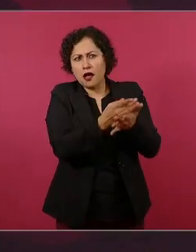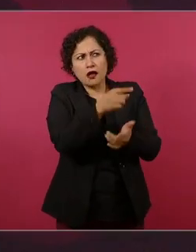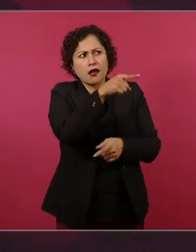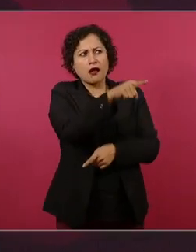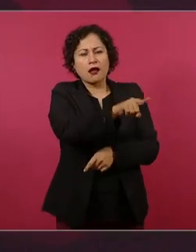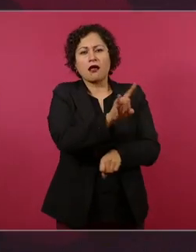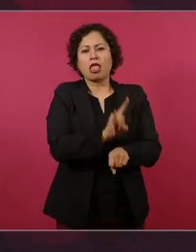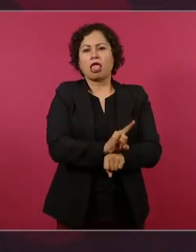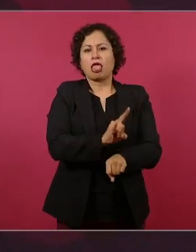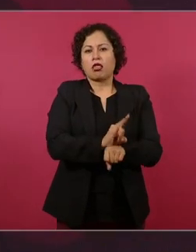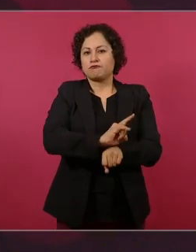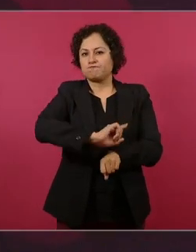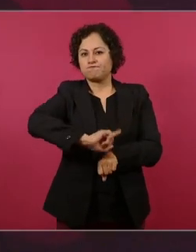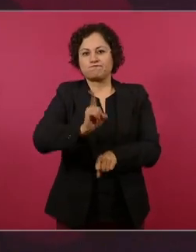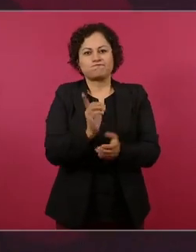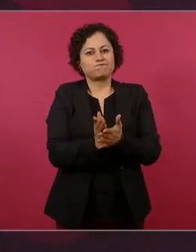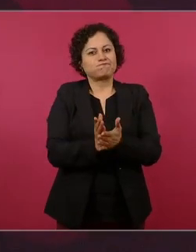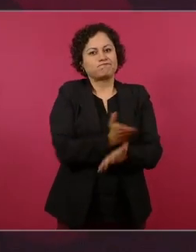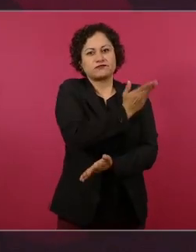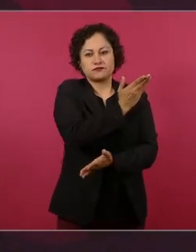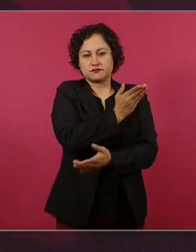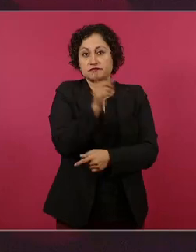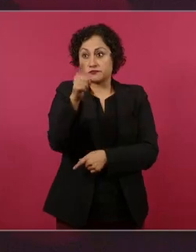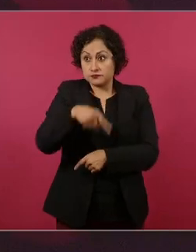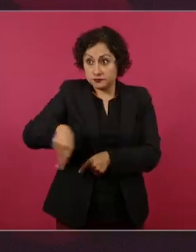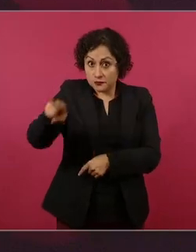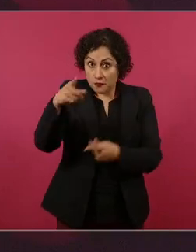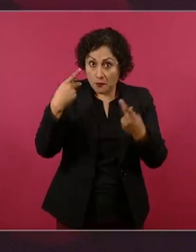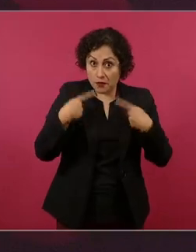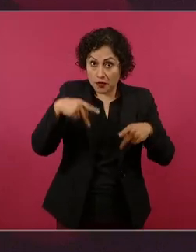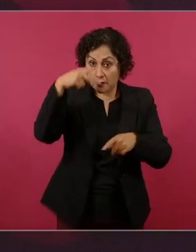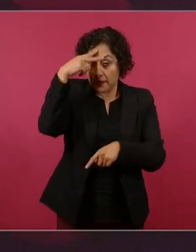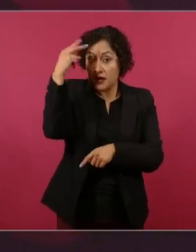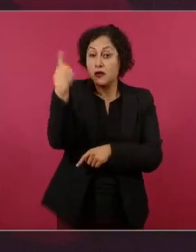democracia. Decide